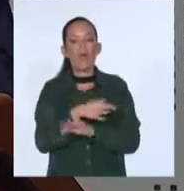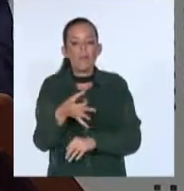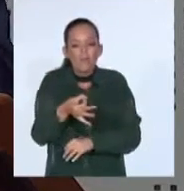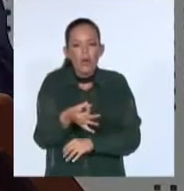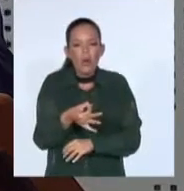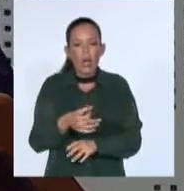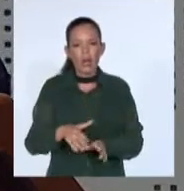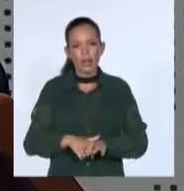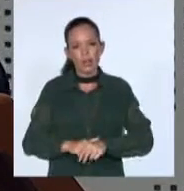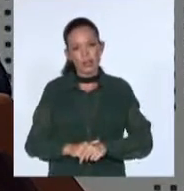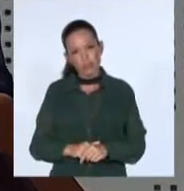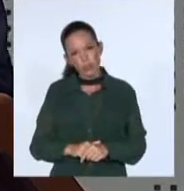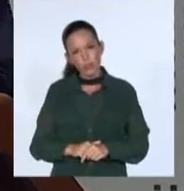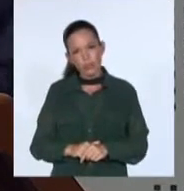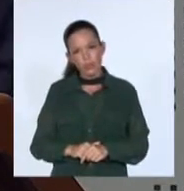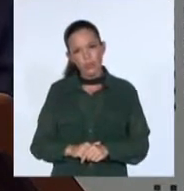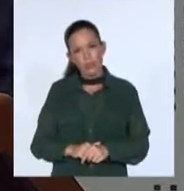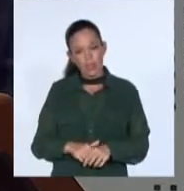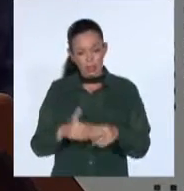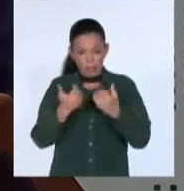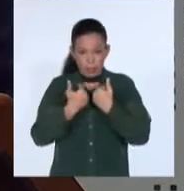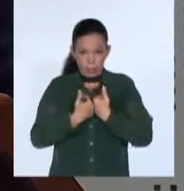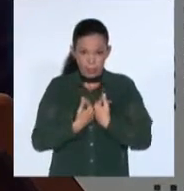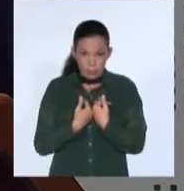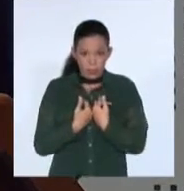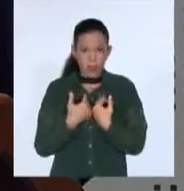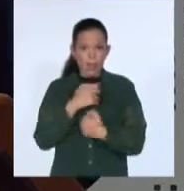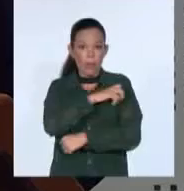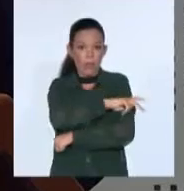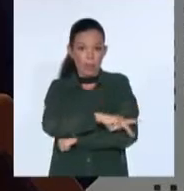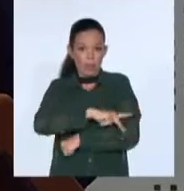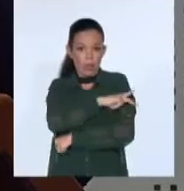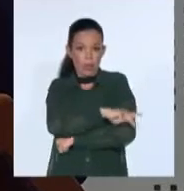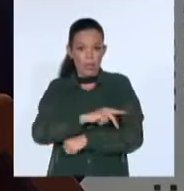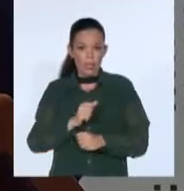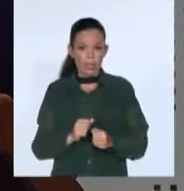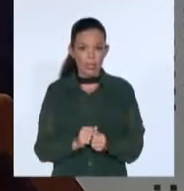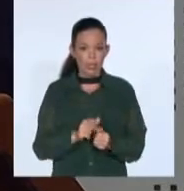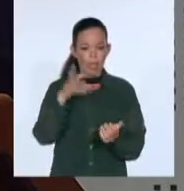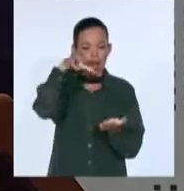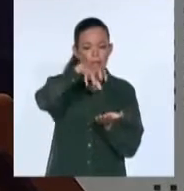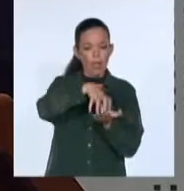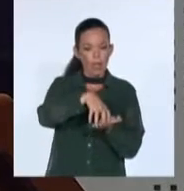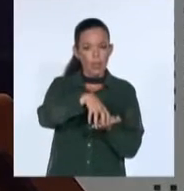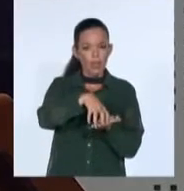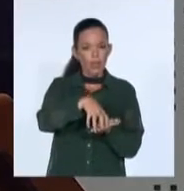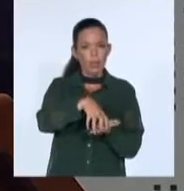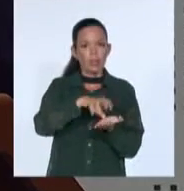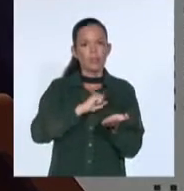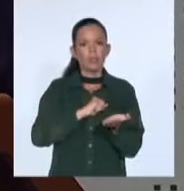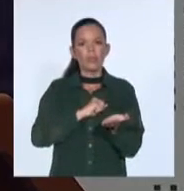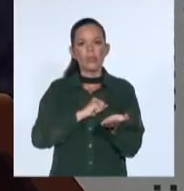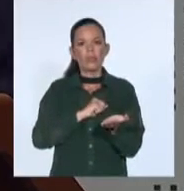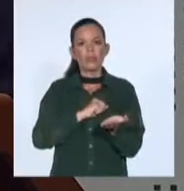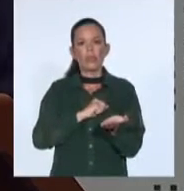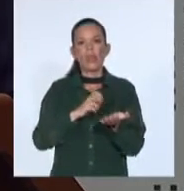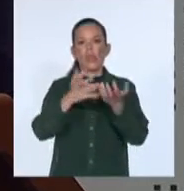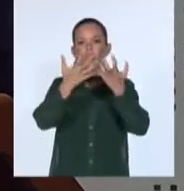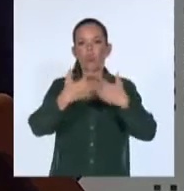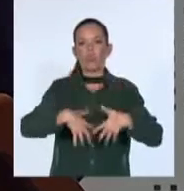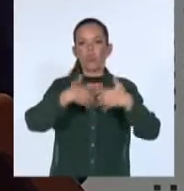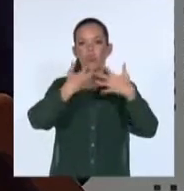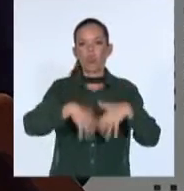Vengo de un país que hace centrales nucleares para dar energía nuclear, y vengo de un